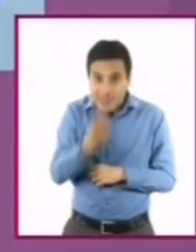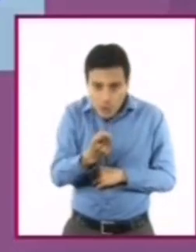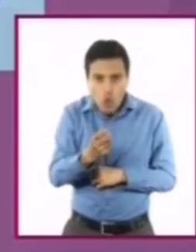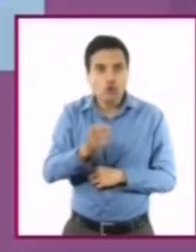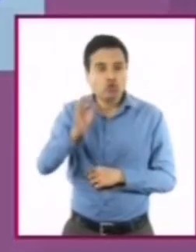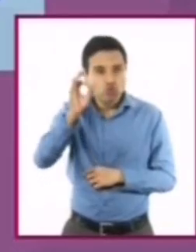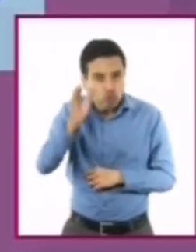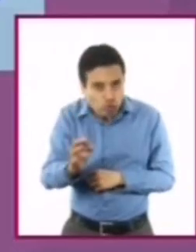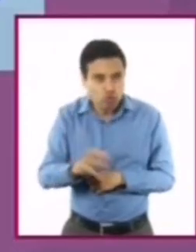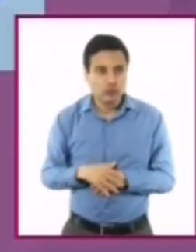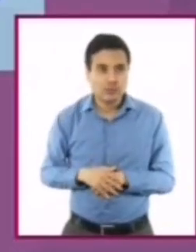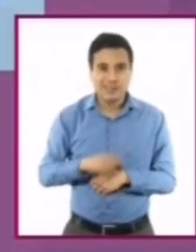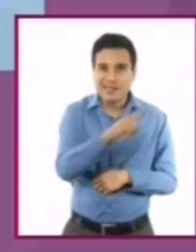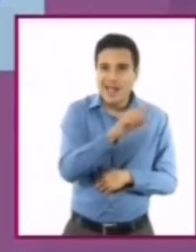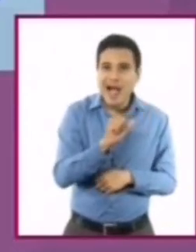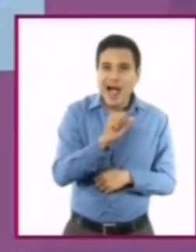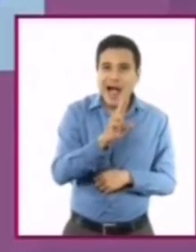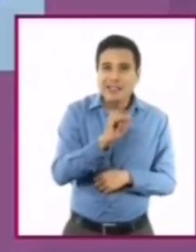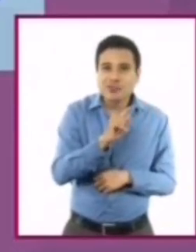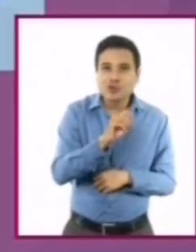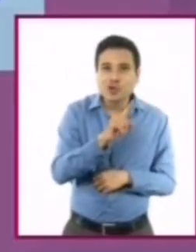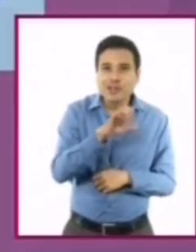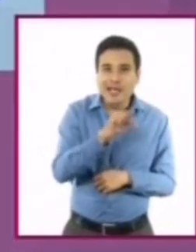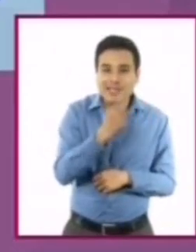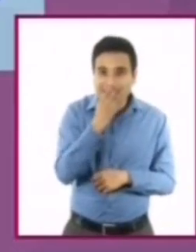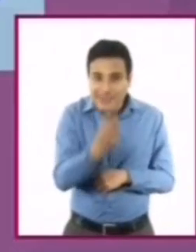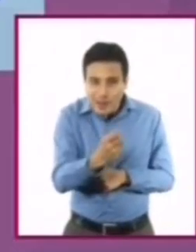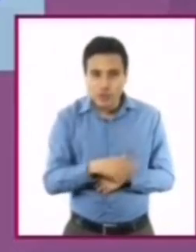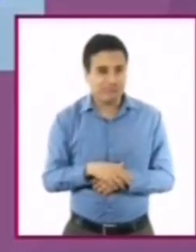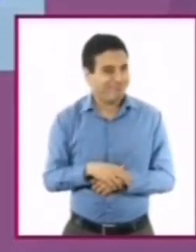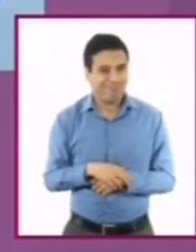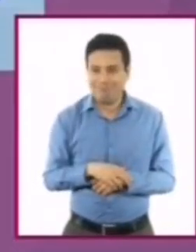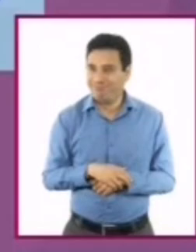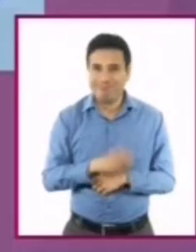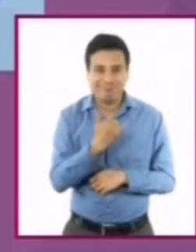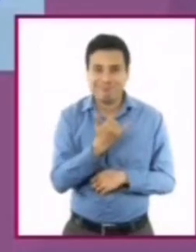teoría aristotélica de que el universo era eterno y no